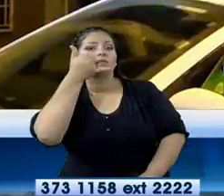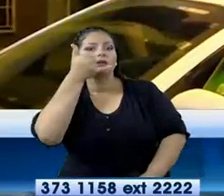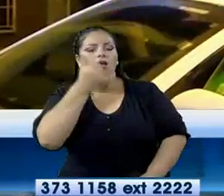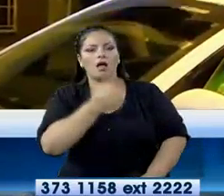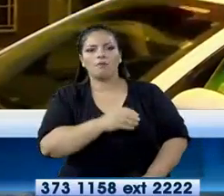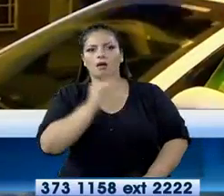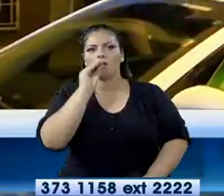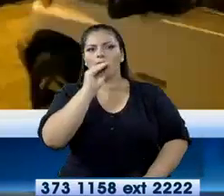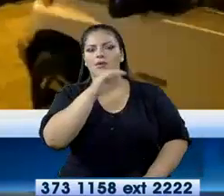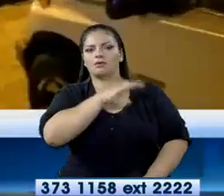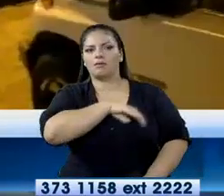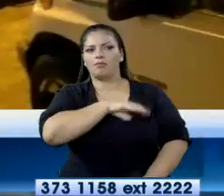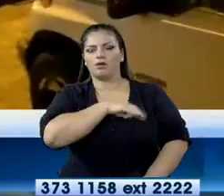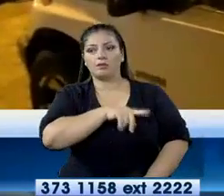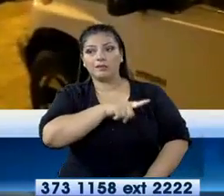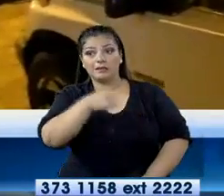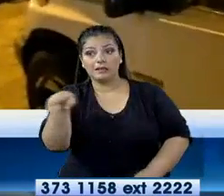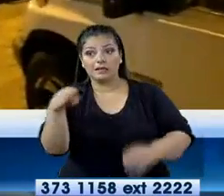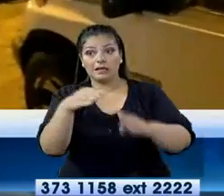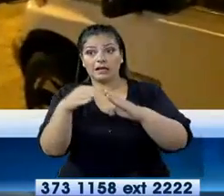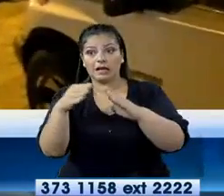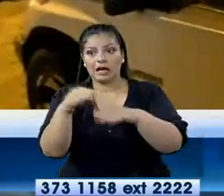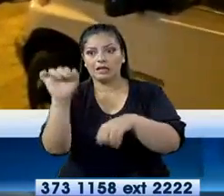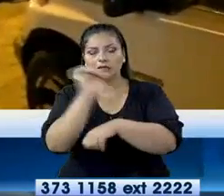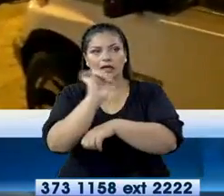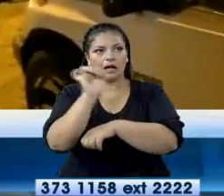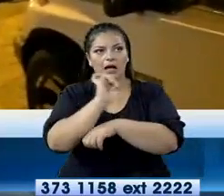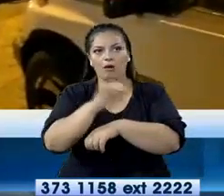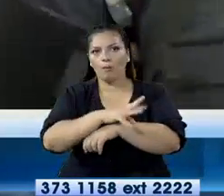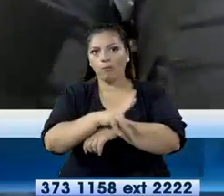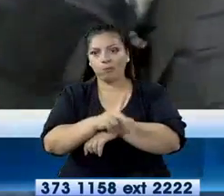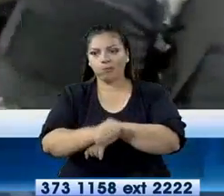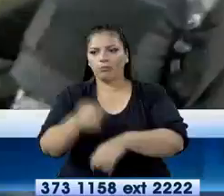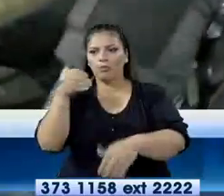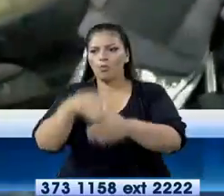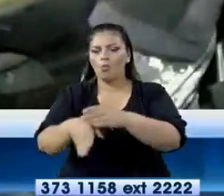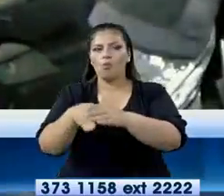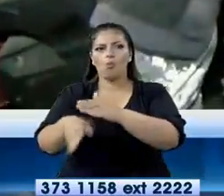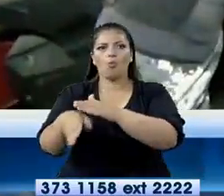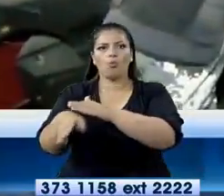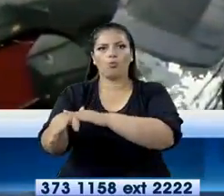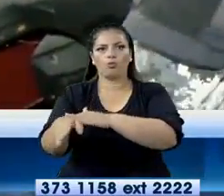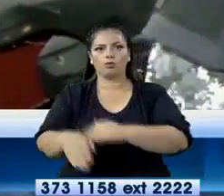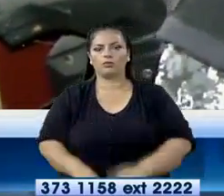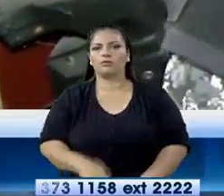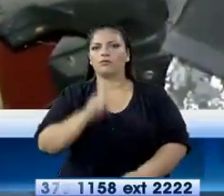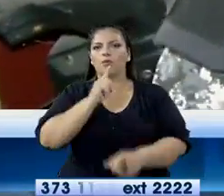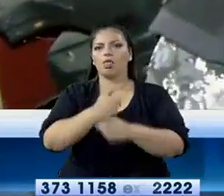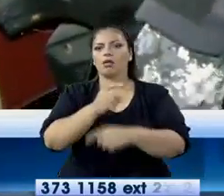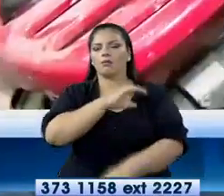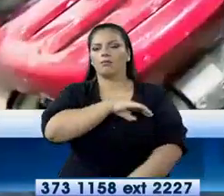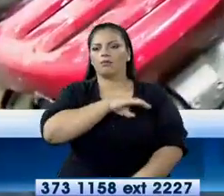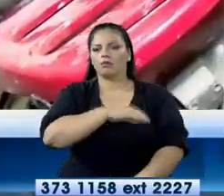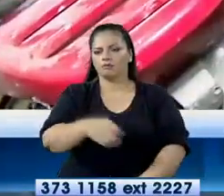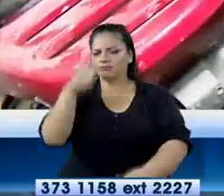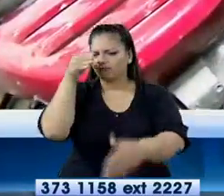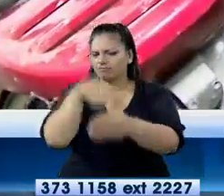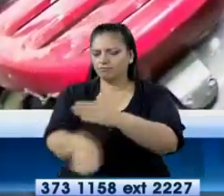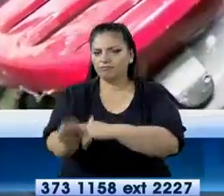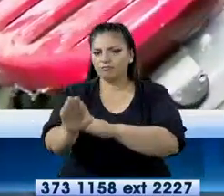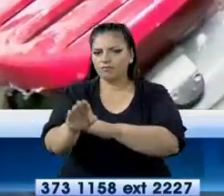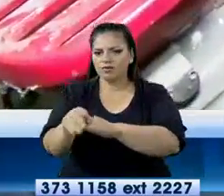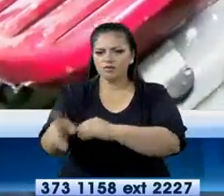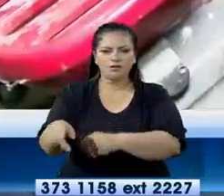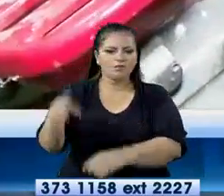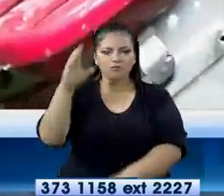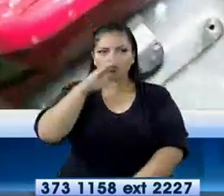predio se escondían y desmantelaban vehículos robados, por lo que los agentes efectuaron el allanamiento, sin imaginar que otra